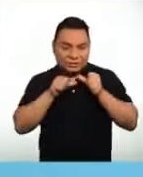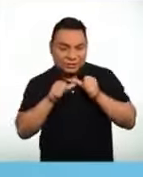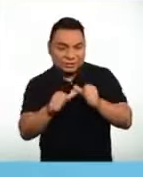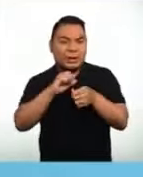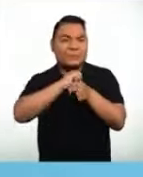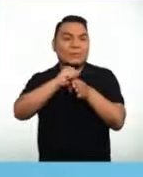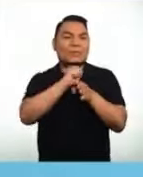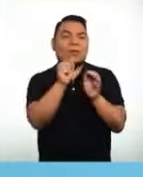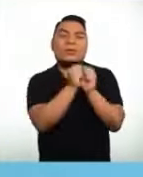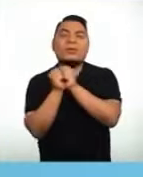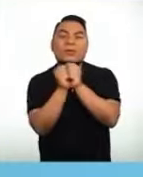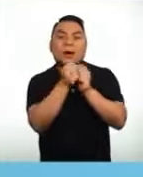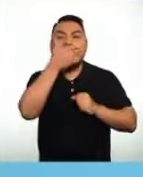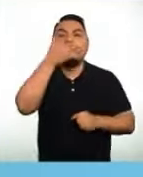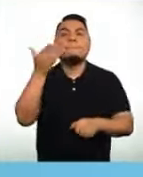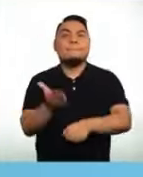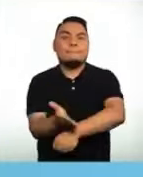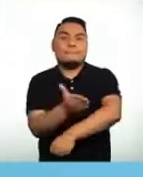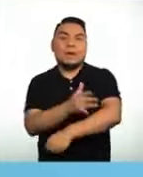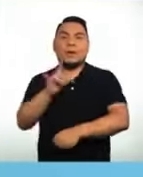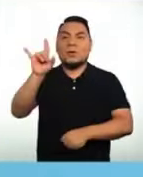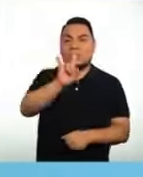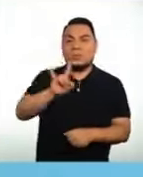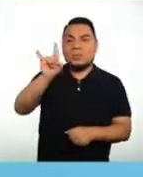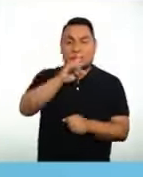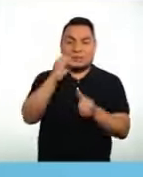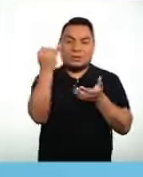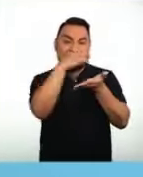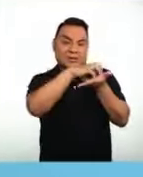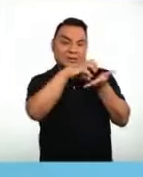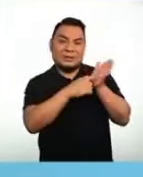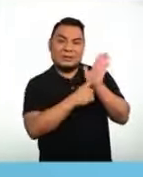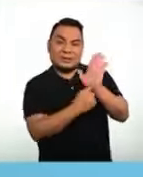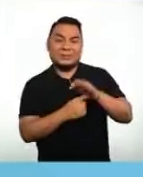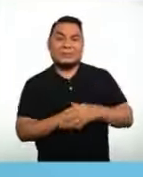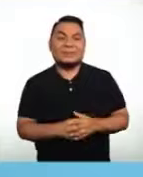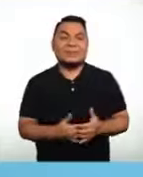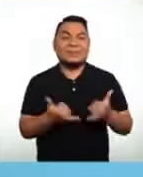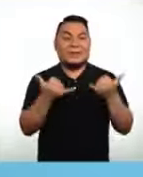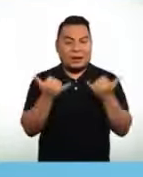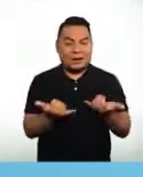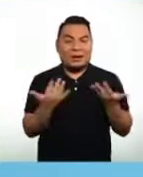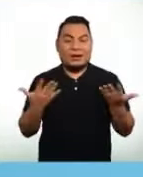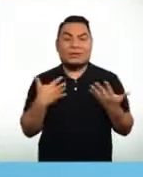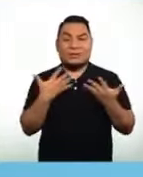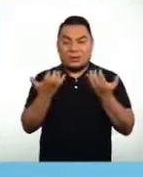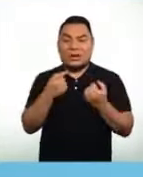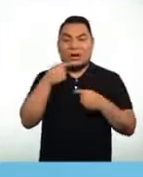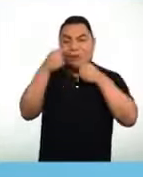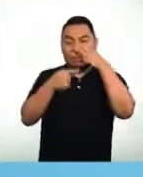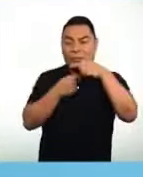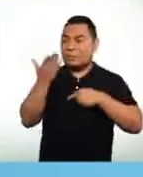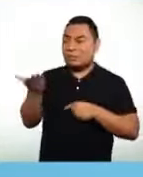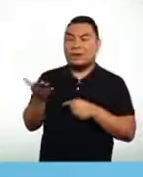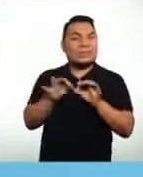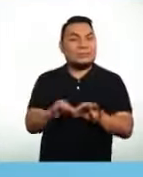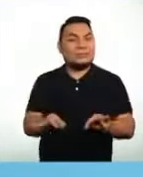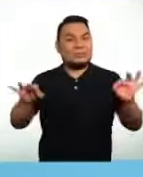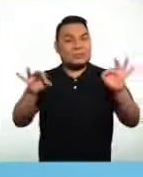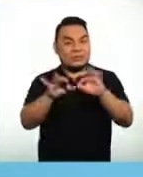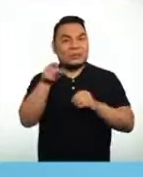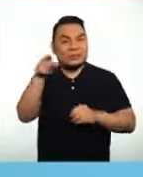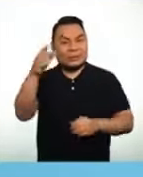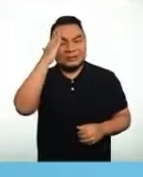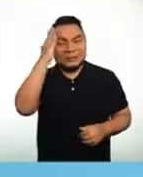familias, sigan practicando juntos y mejoremos en el uso de pictogramas. Ahora les quiero contar que